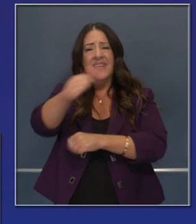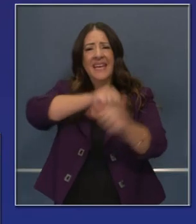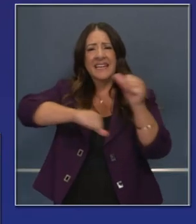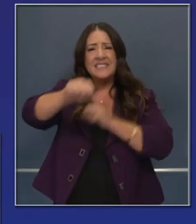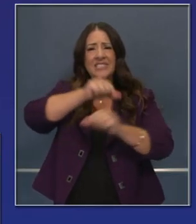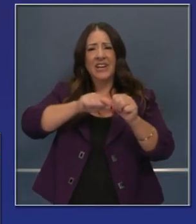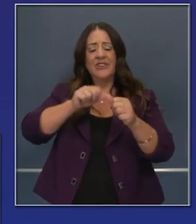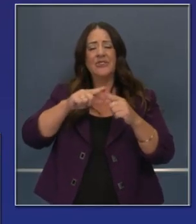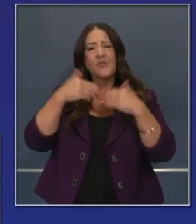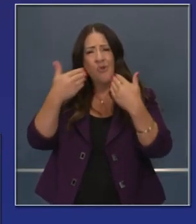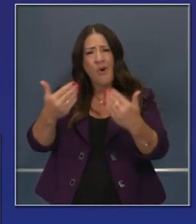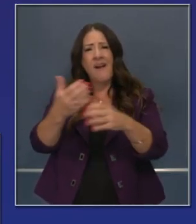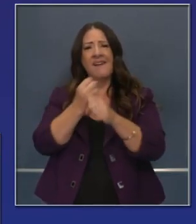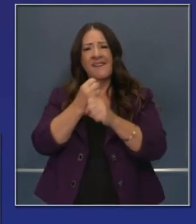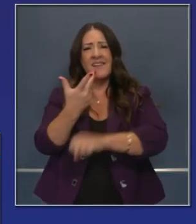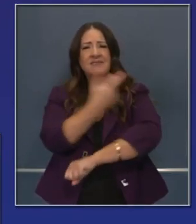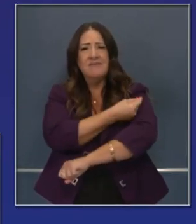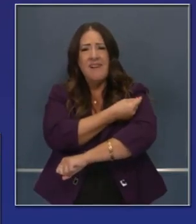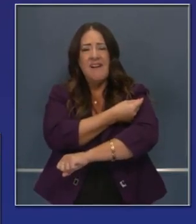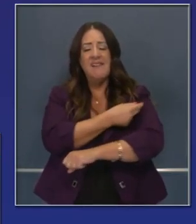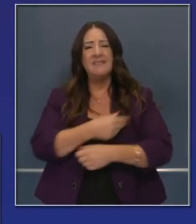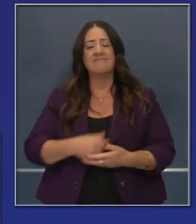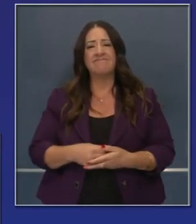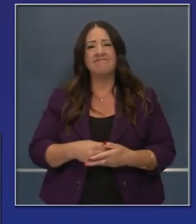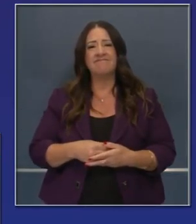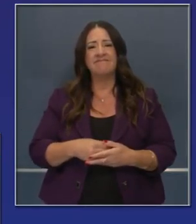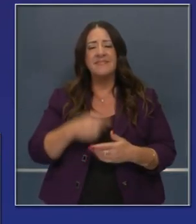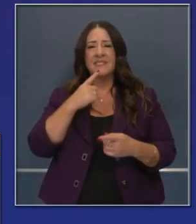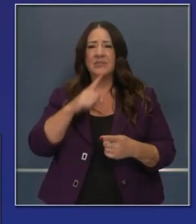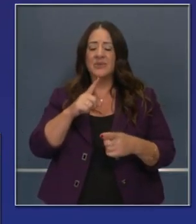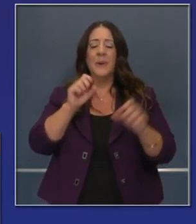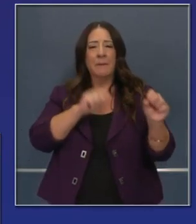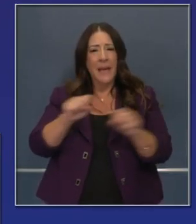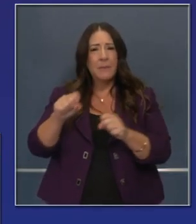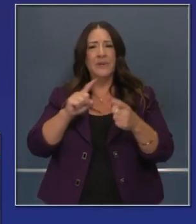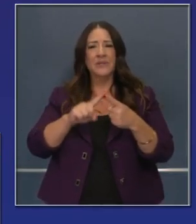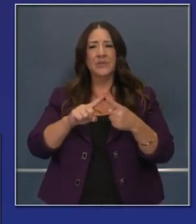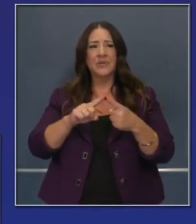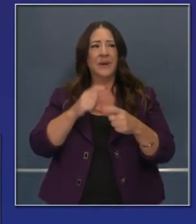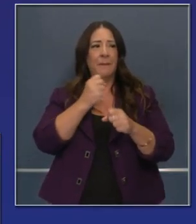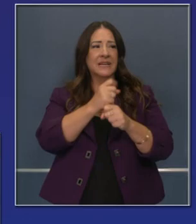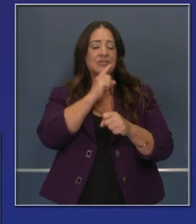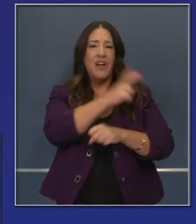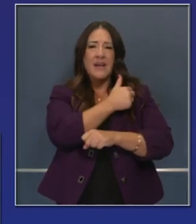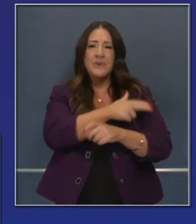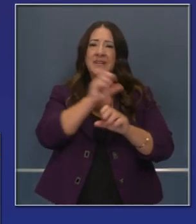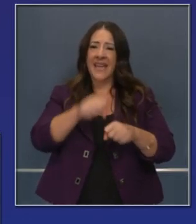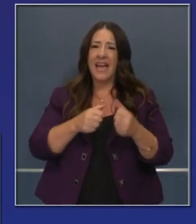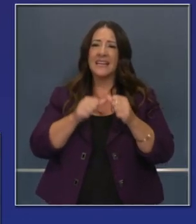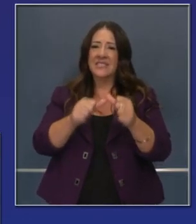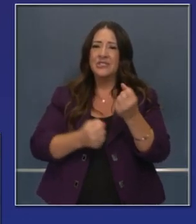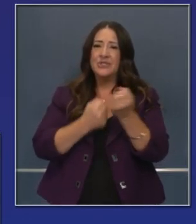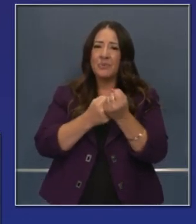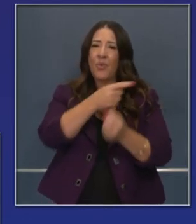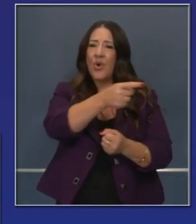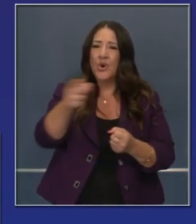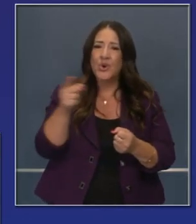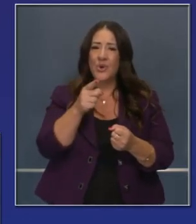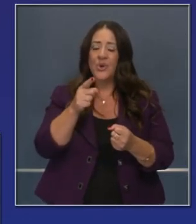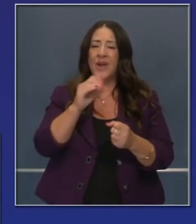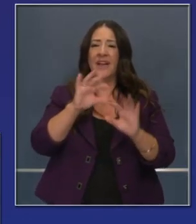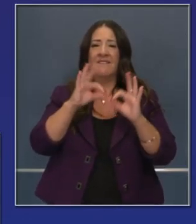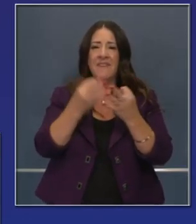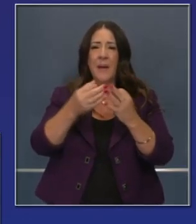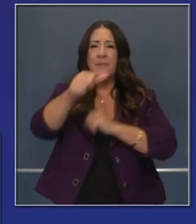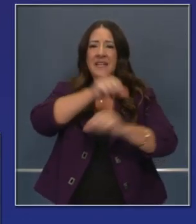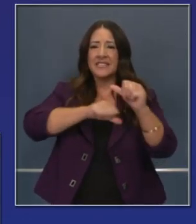propagación, no solo de influenza, pero también impactando nuestra capacidad de cuidarlos a ustedes, sus seres queridos, miembros